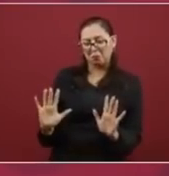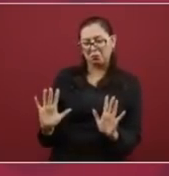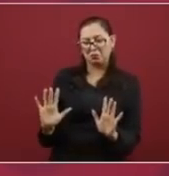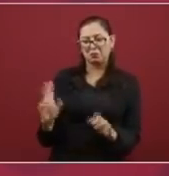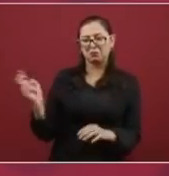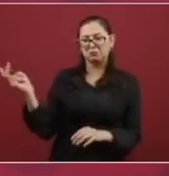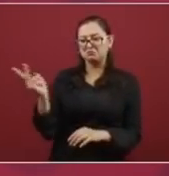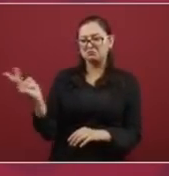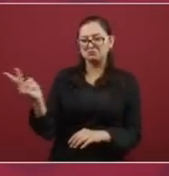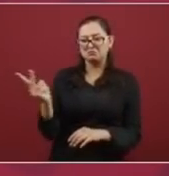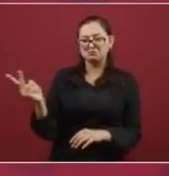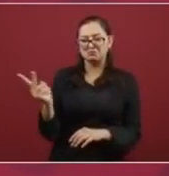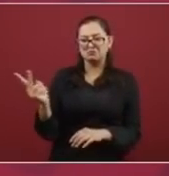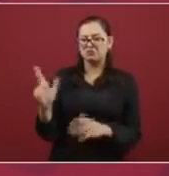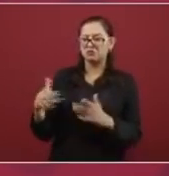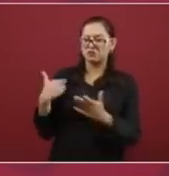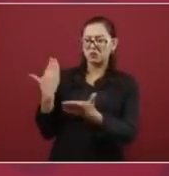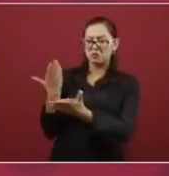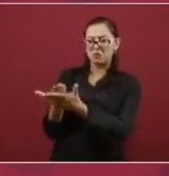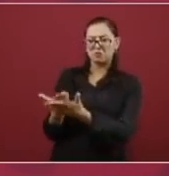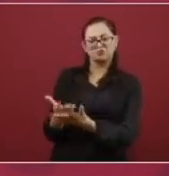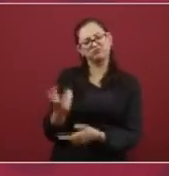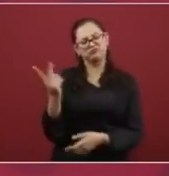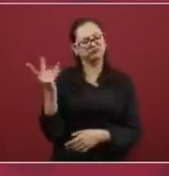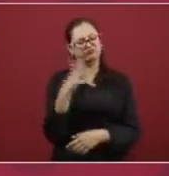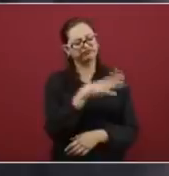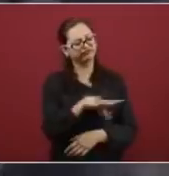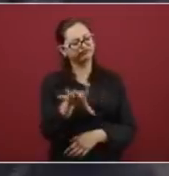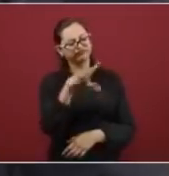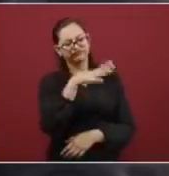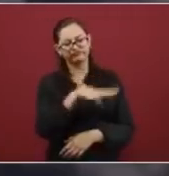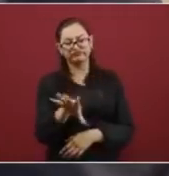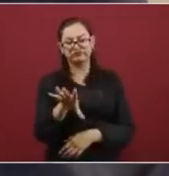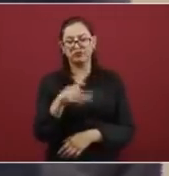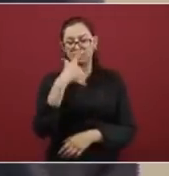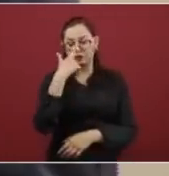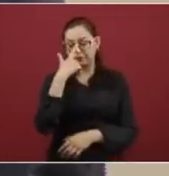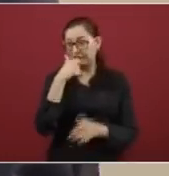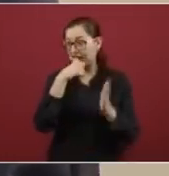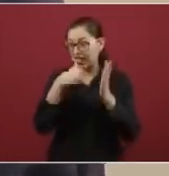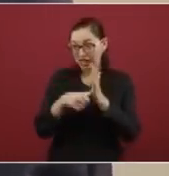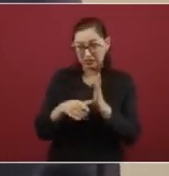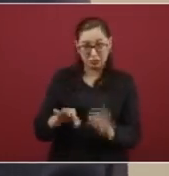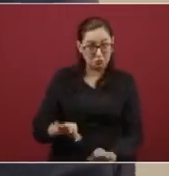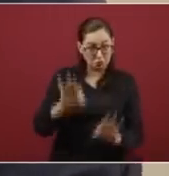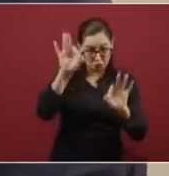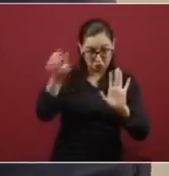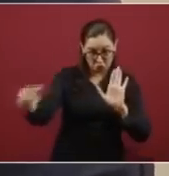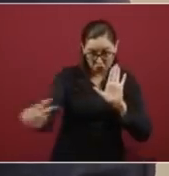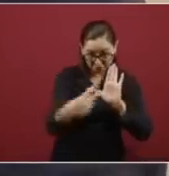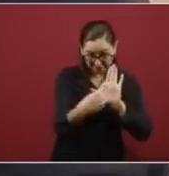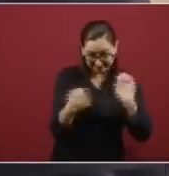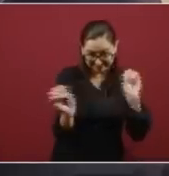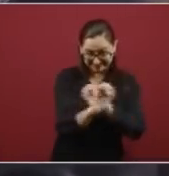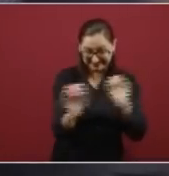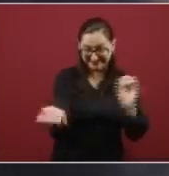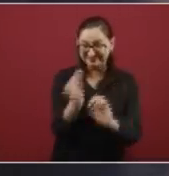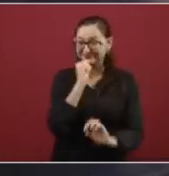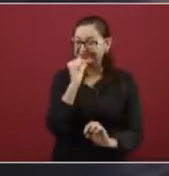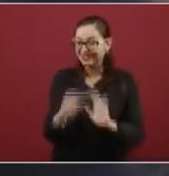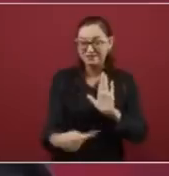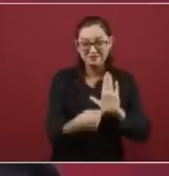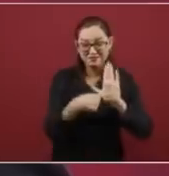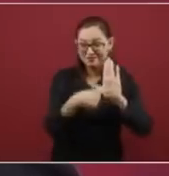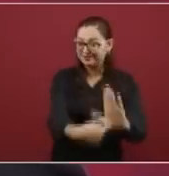Rechazan, ¿no?, lo que les estamos planteando en la carta que no hemos publicado, y que no la hemos